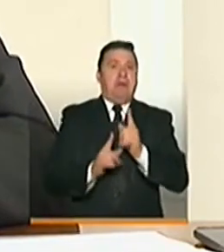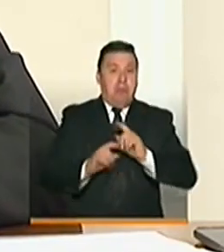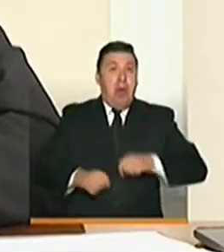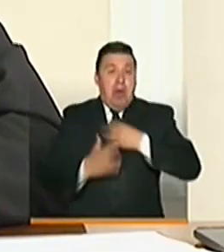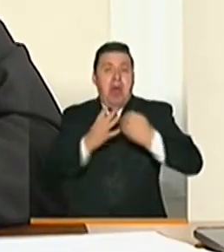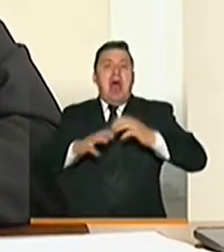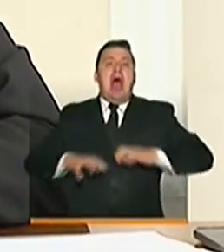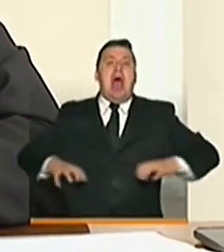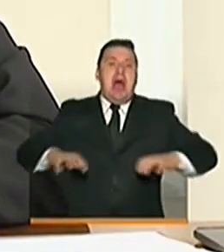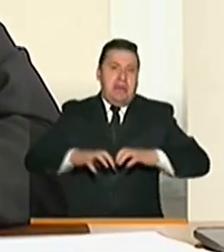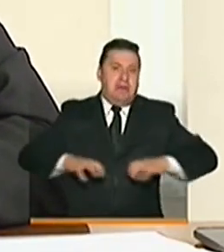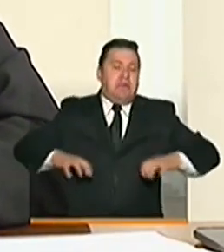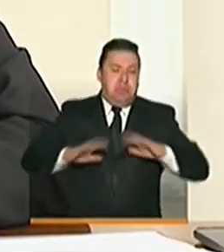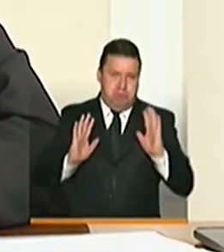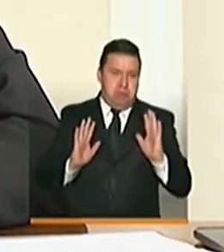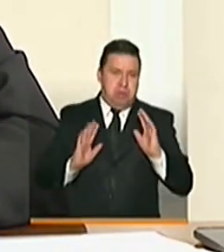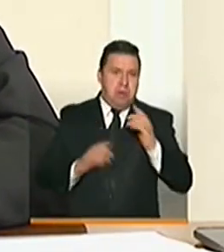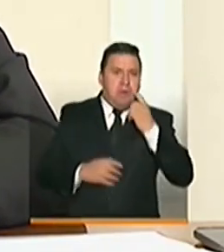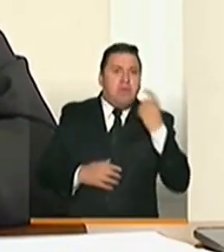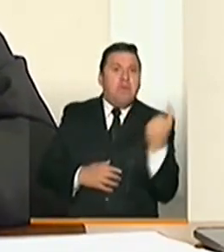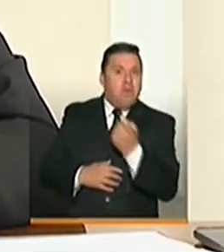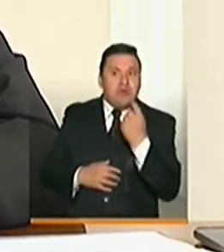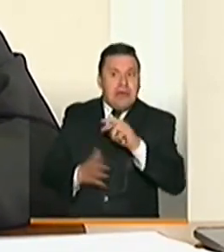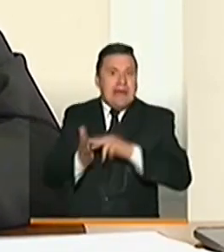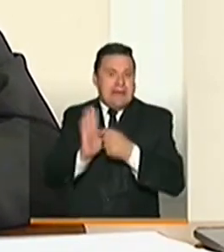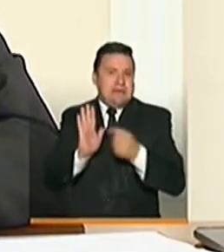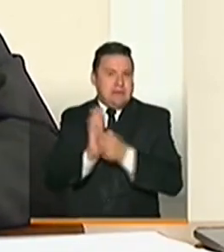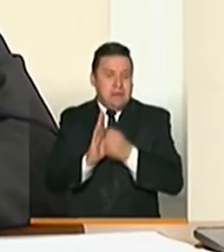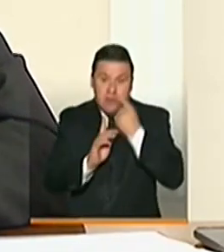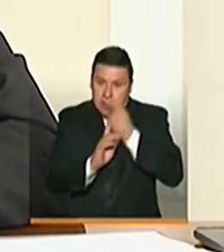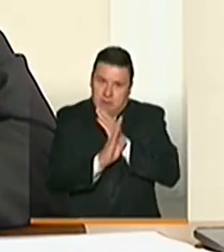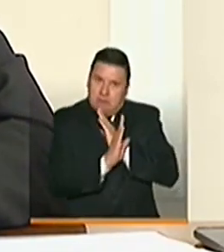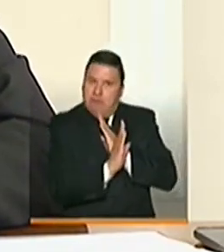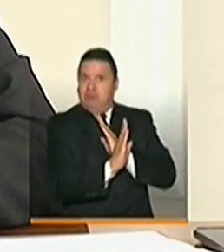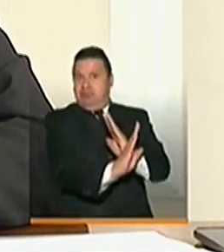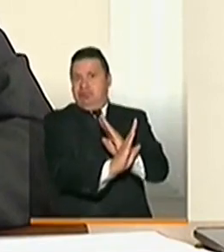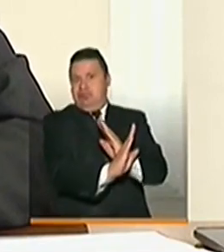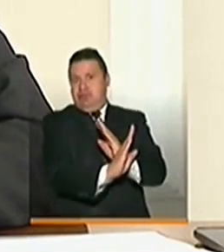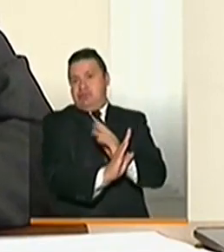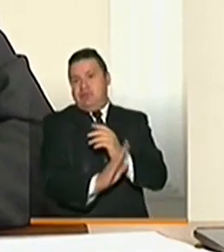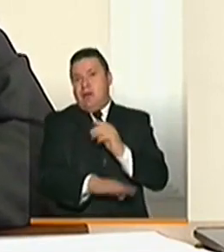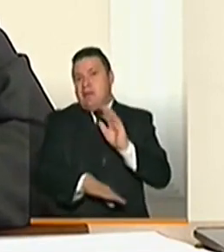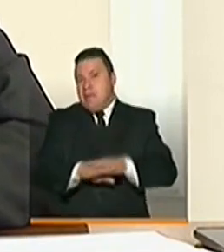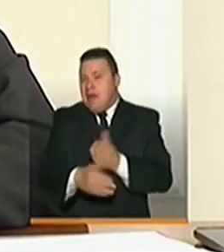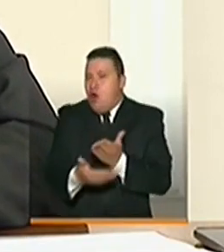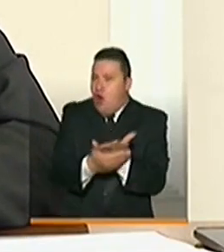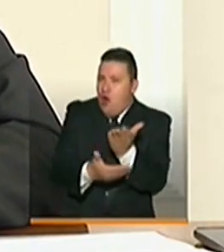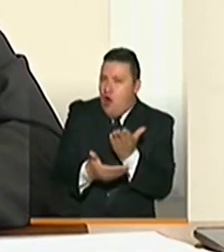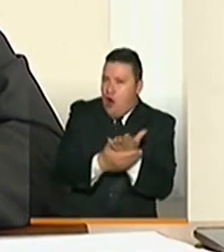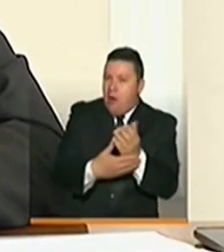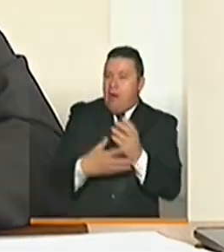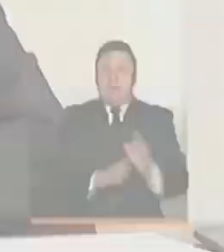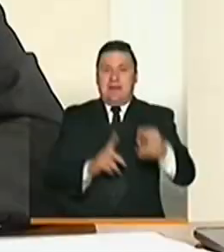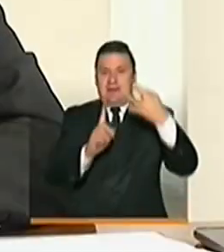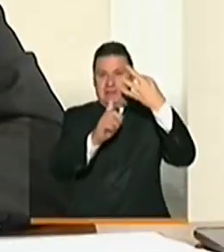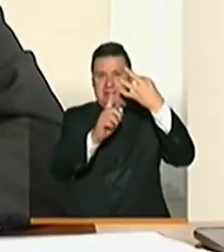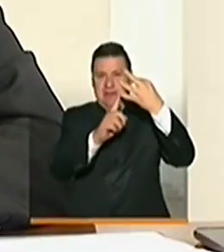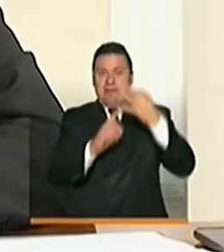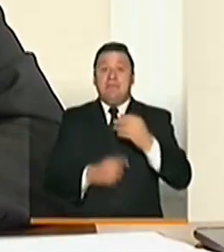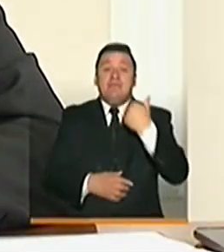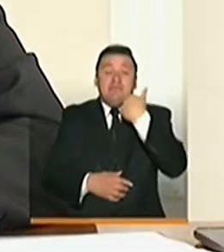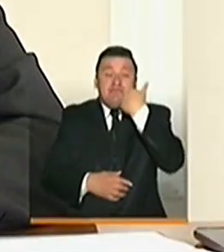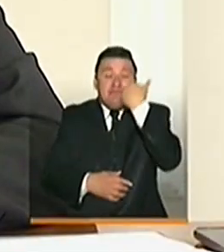actividades y entre lo cual nosotros que buscábamos esencialmente es protegerlos y esa recomendación sigue absolutamente vigente